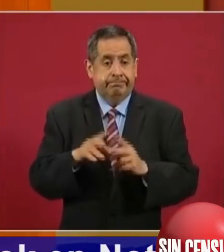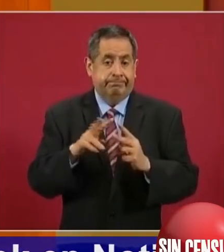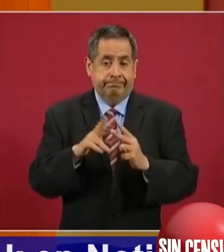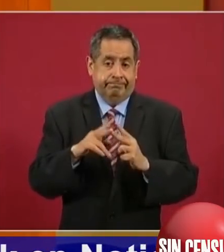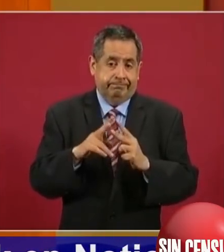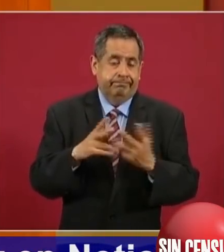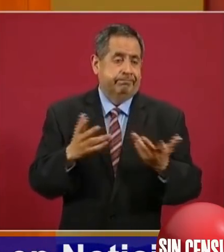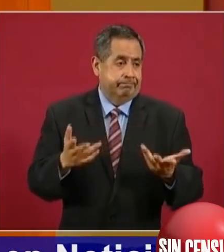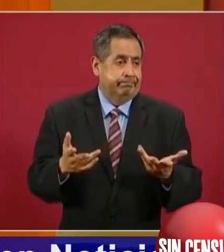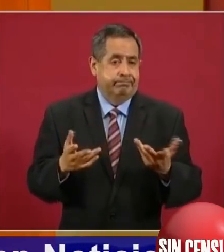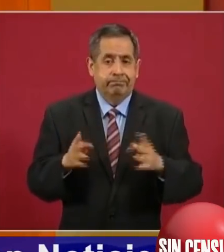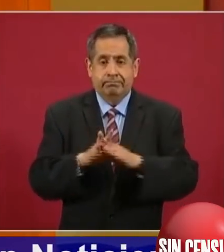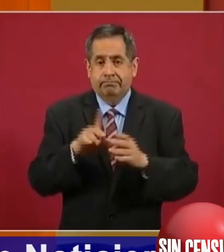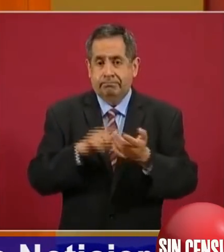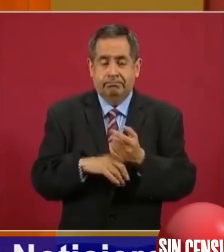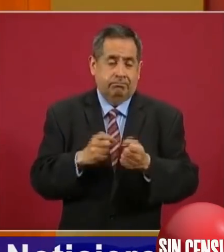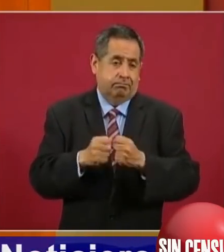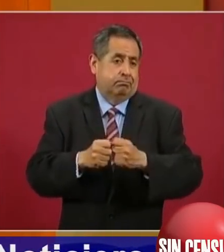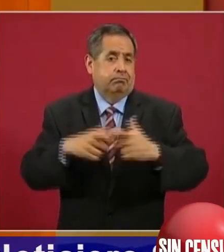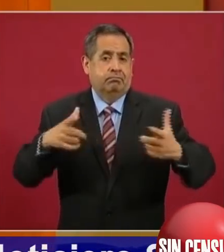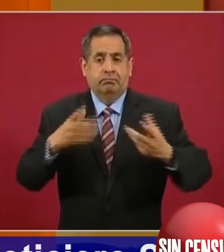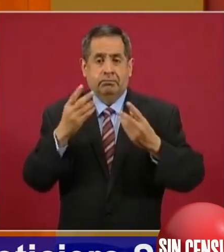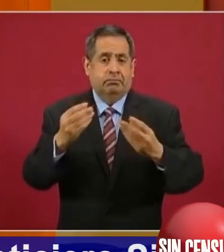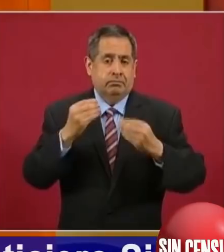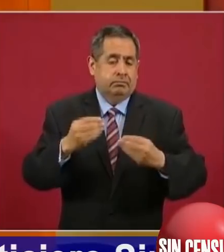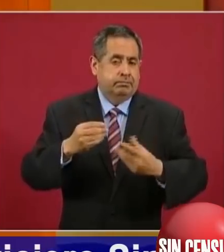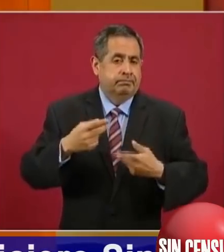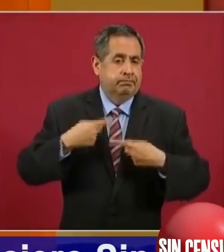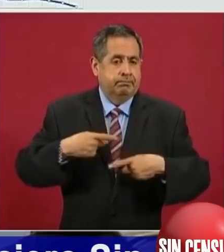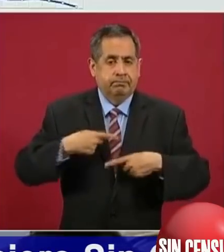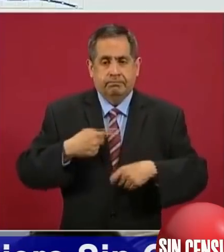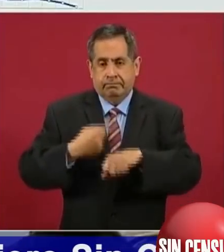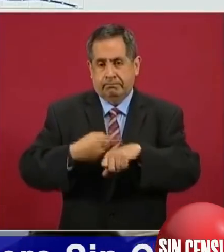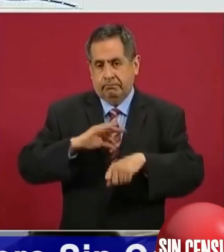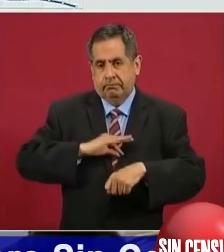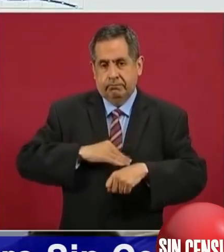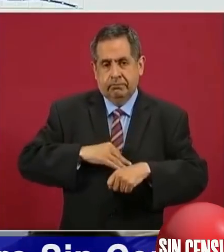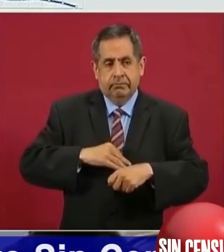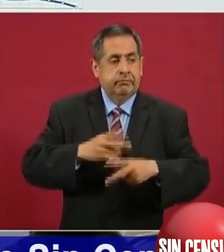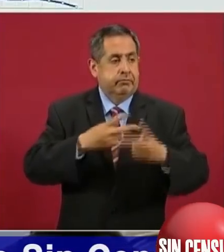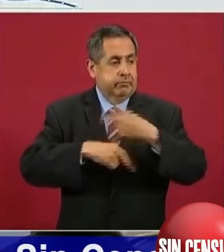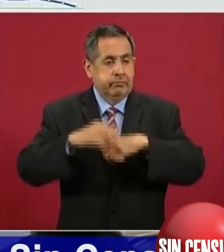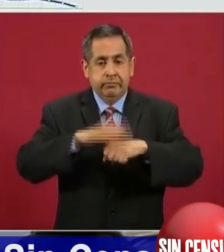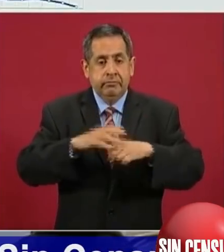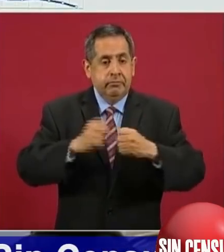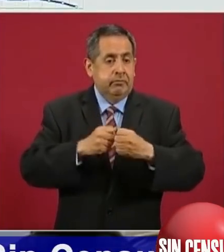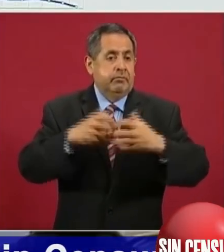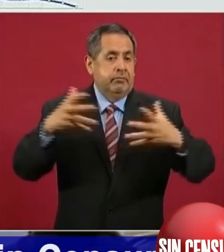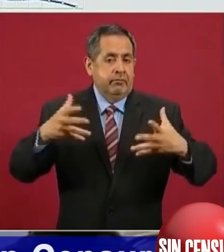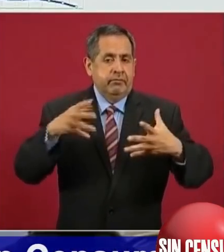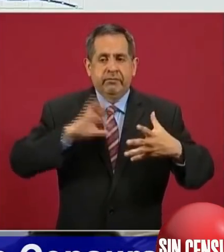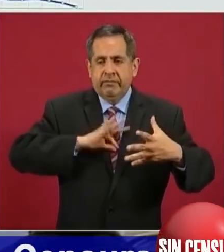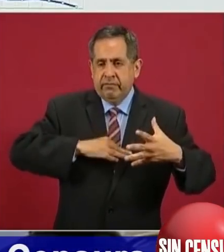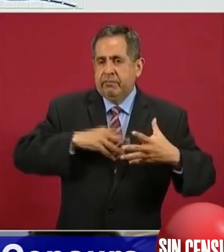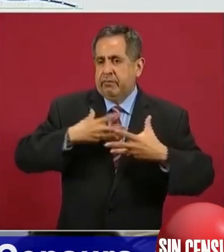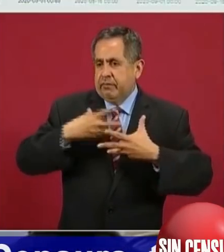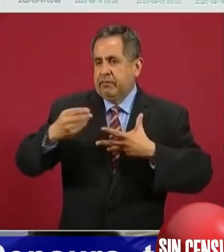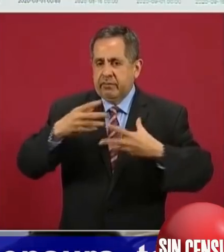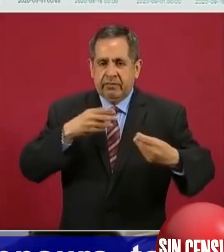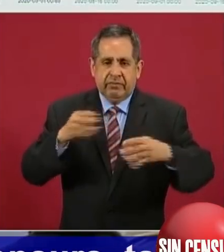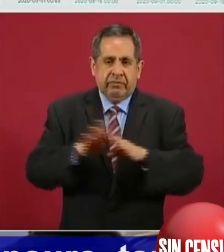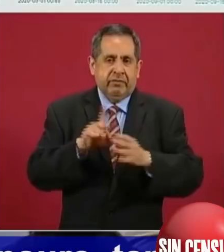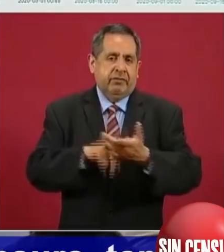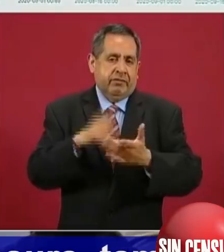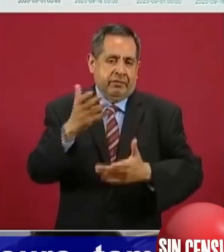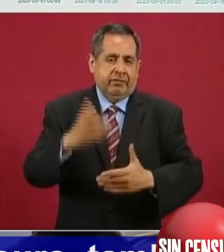que determinan la intensidad epidémica, en la medida que hay más personas que pueden estarse contagiando unos con otros.